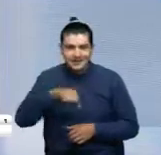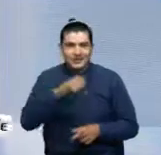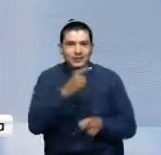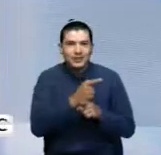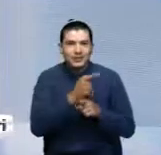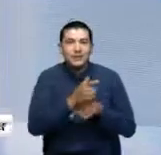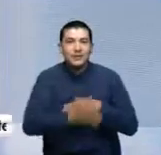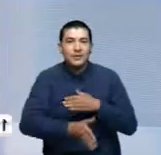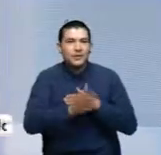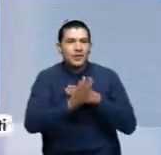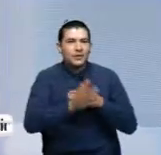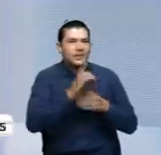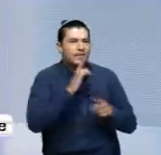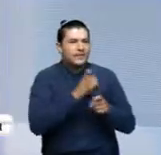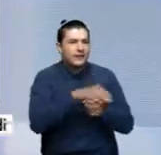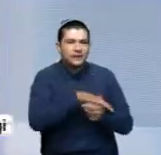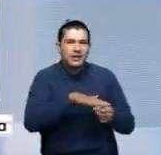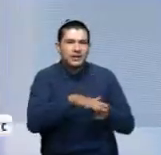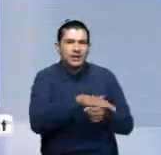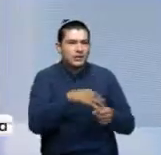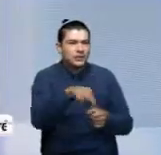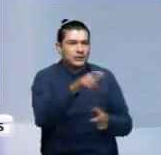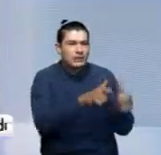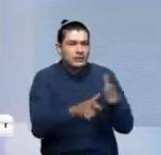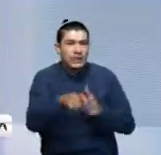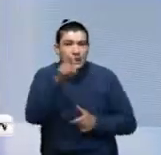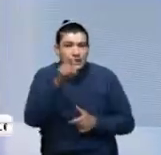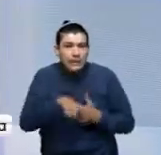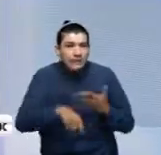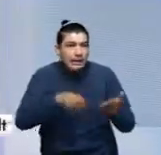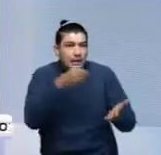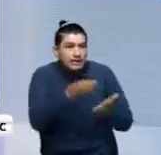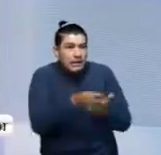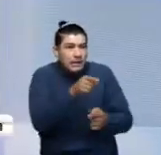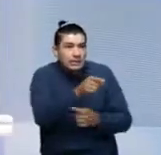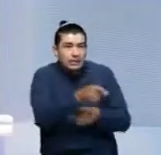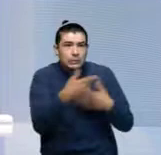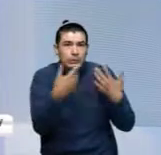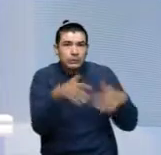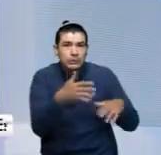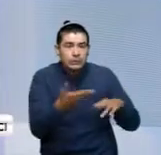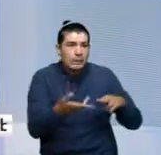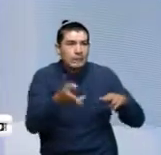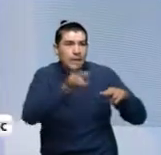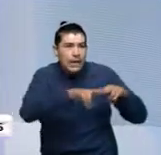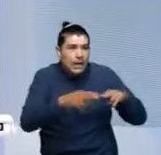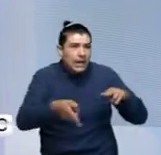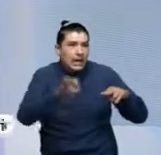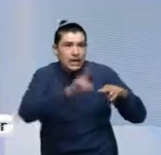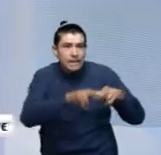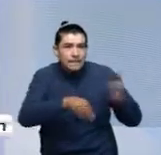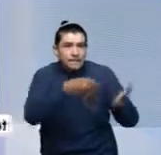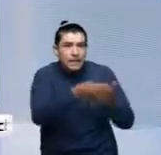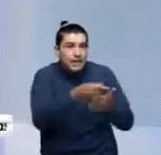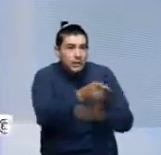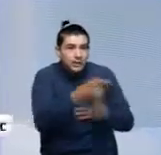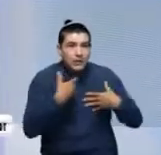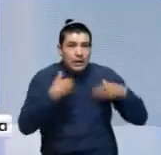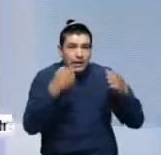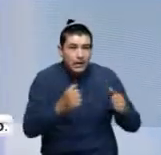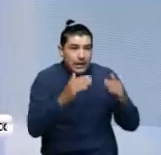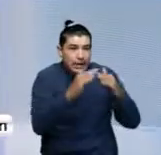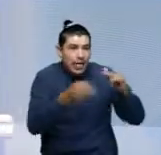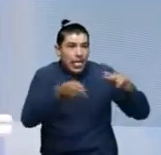continúa la polémica de los usuarios que deben pagar el cobro del impuesto predial pues ante esta situación el consejo de